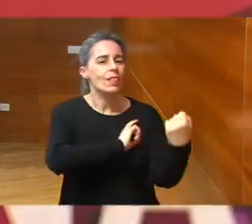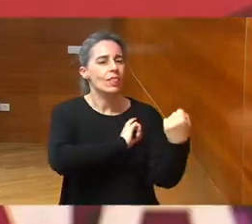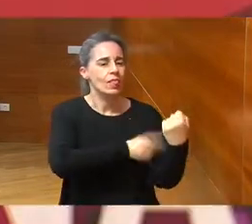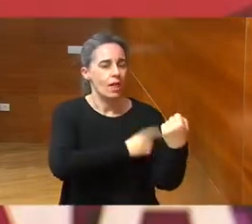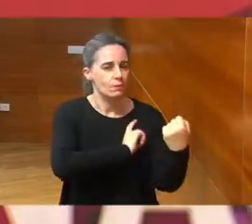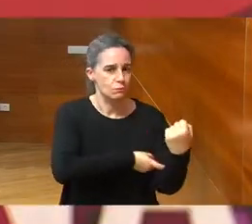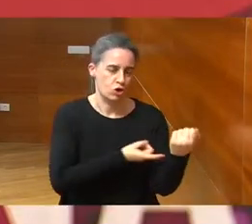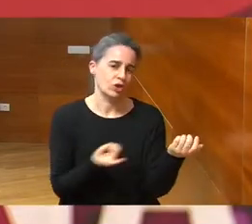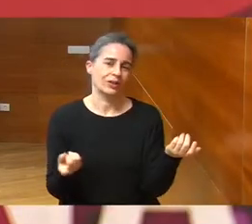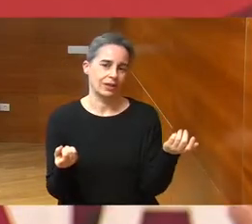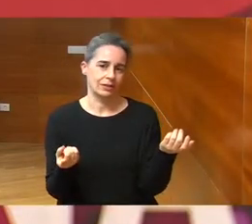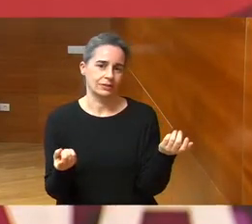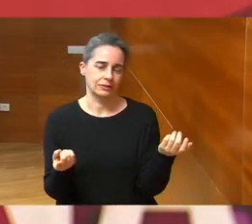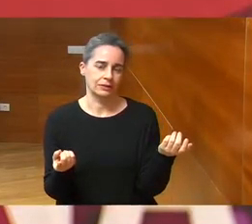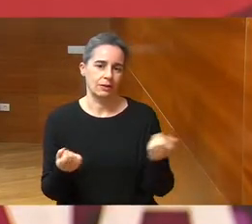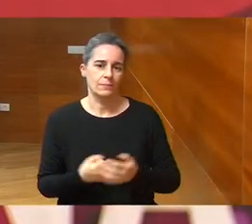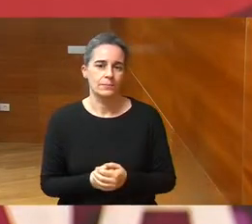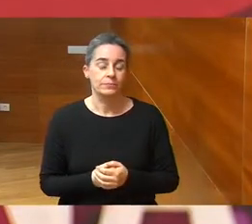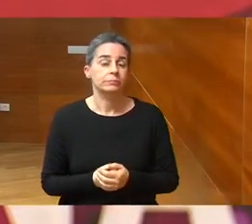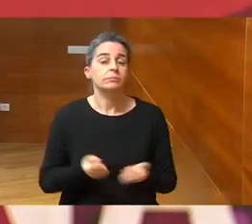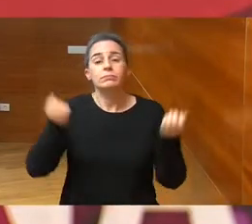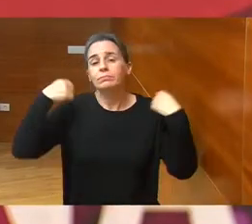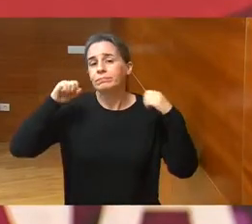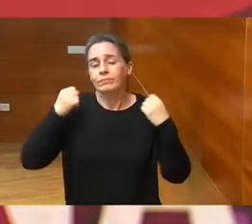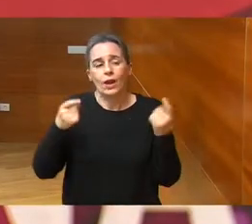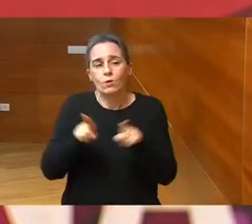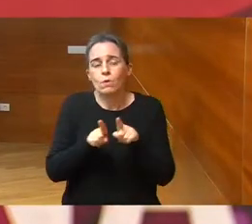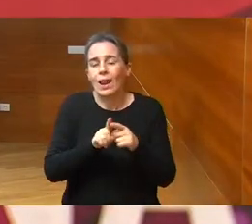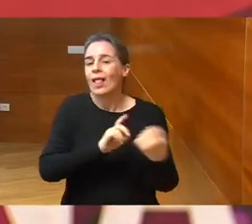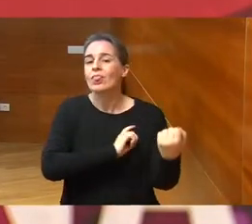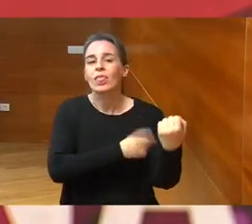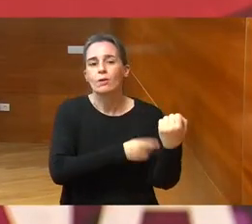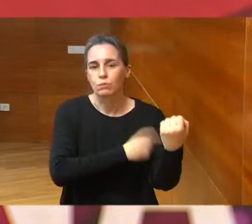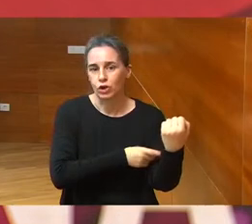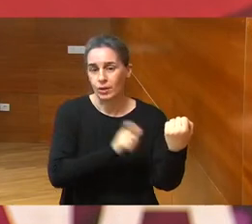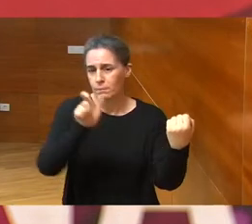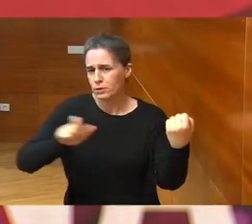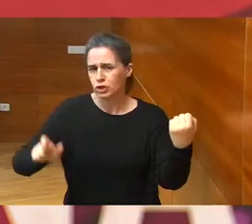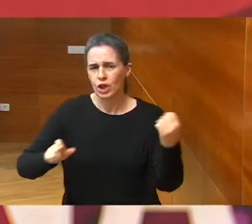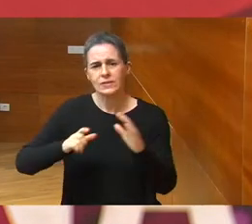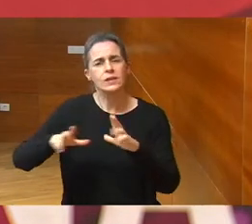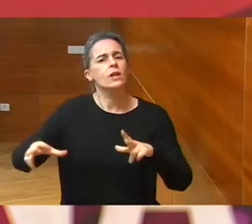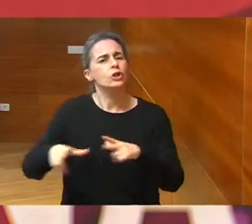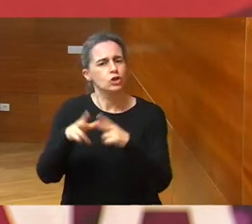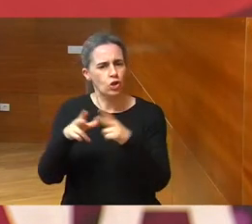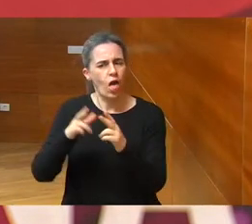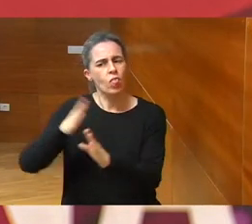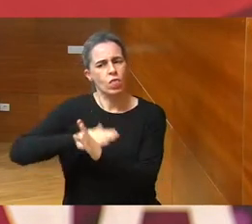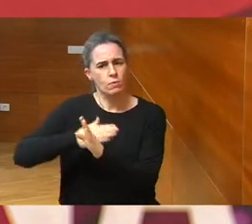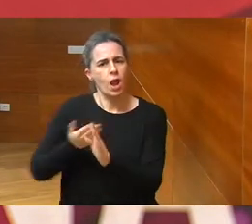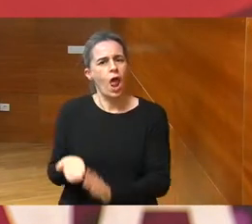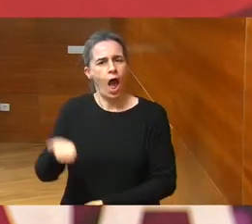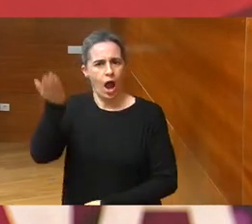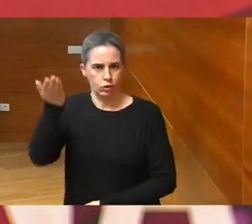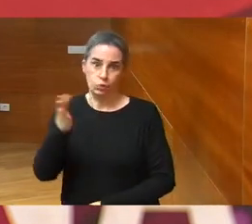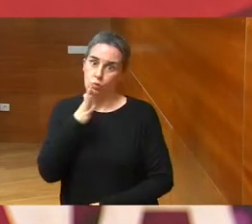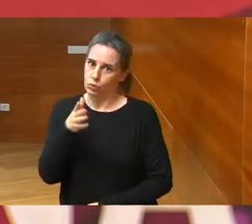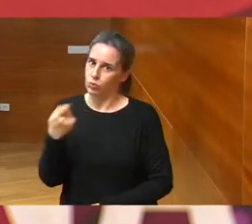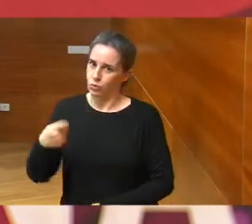Aviación digamos aparte practicaban como deporte miembros las más altas clases sociales porque era caro